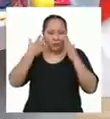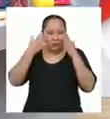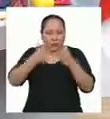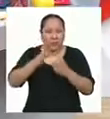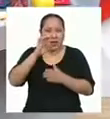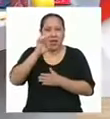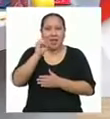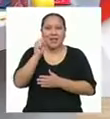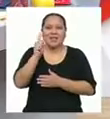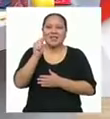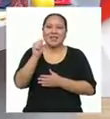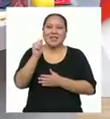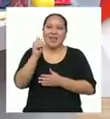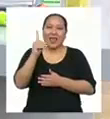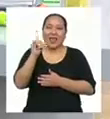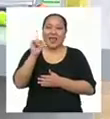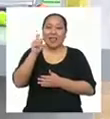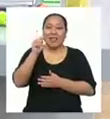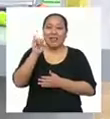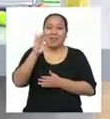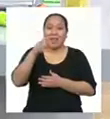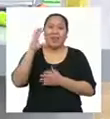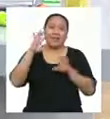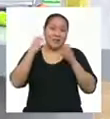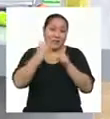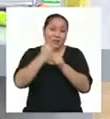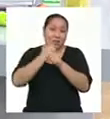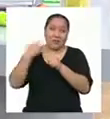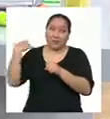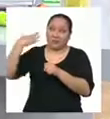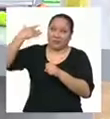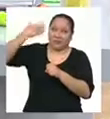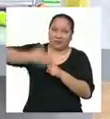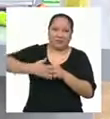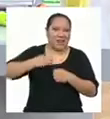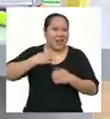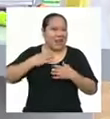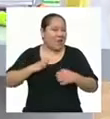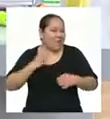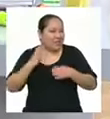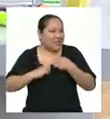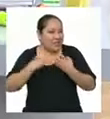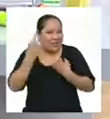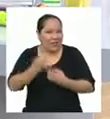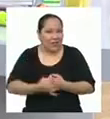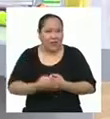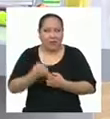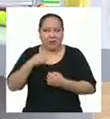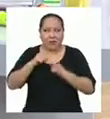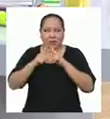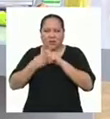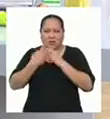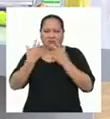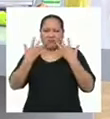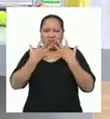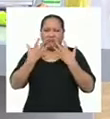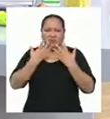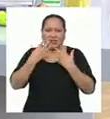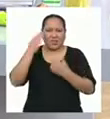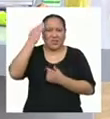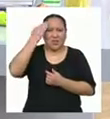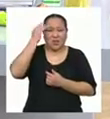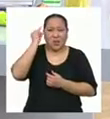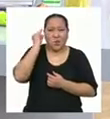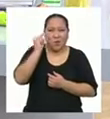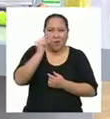venimos trabajando desde la semana pasada. ¡Qué emocionante!, ¿no? Cuando empiezas algo con miedo, sabiendo poco o nada,